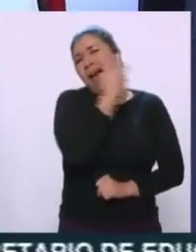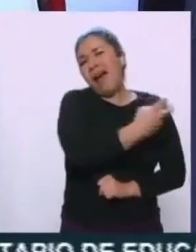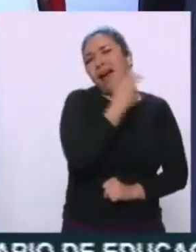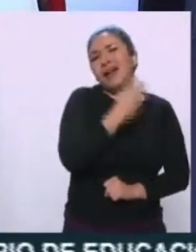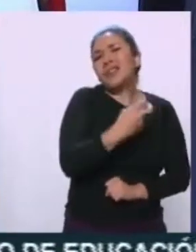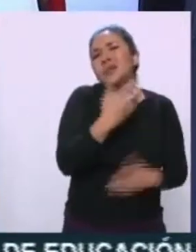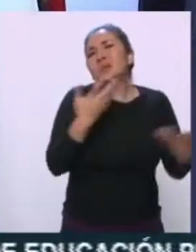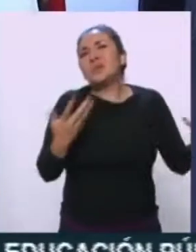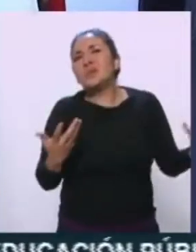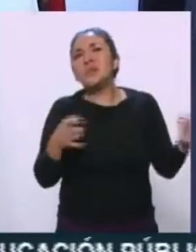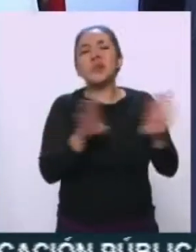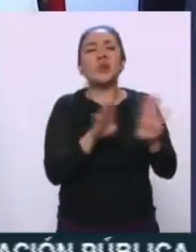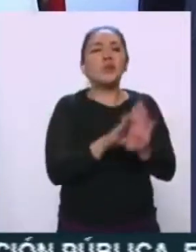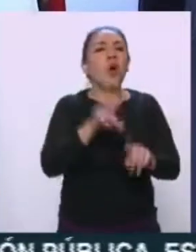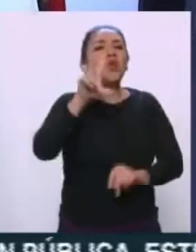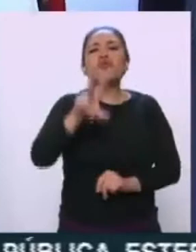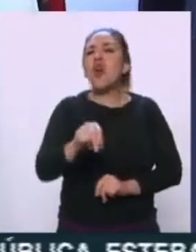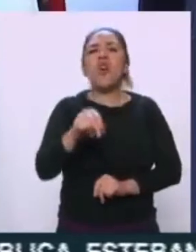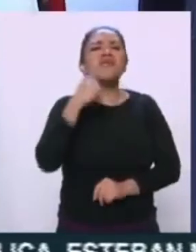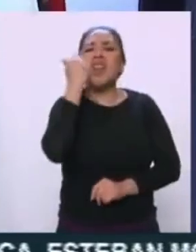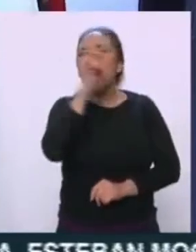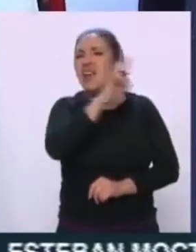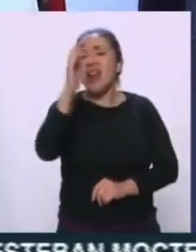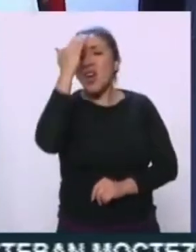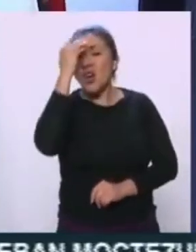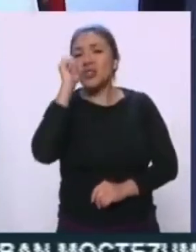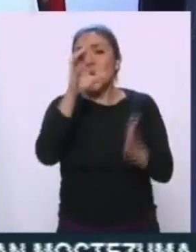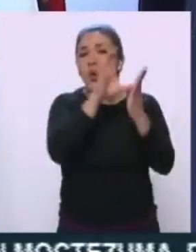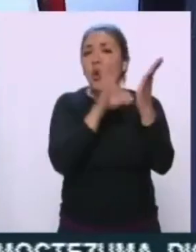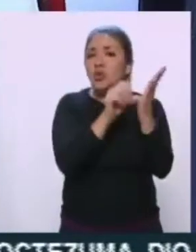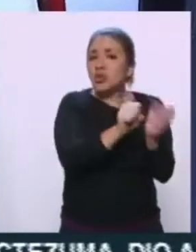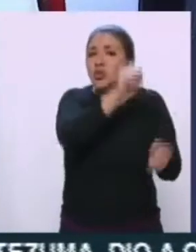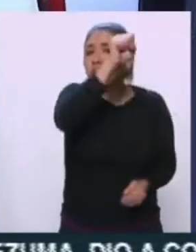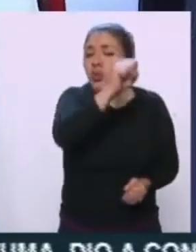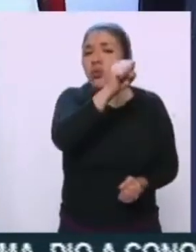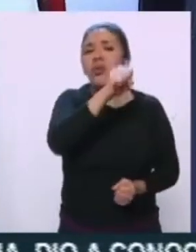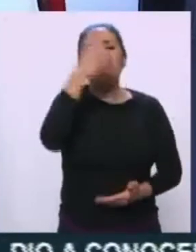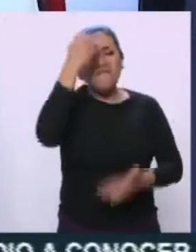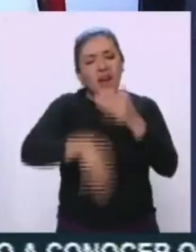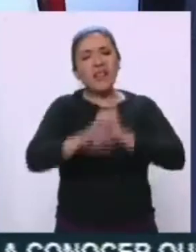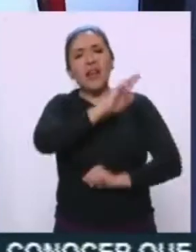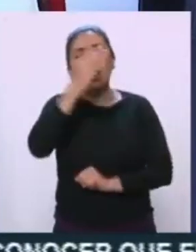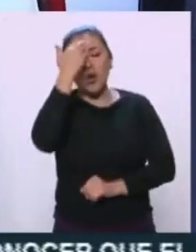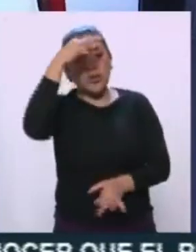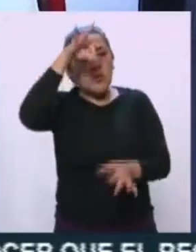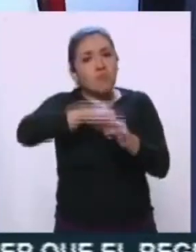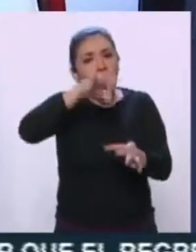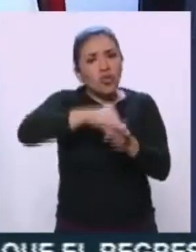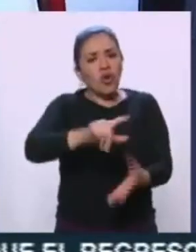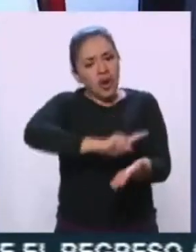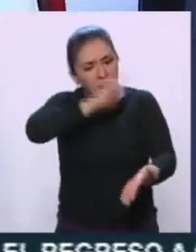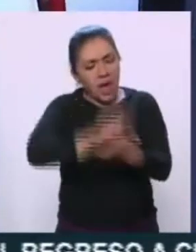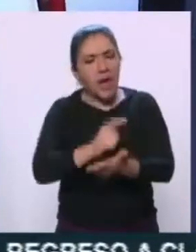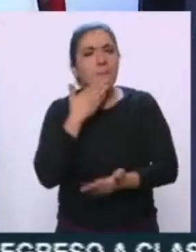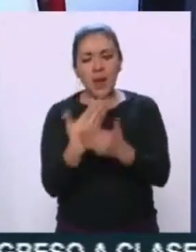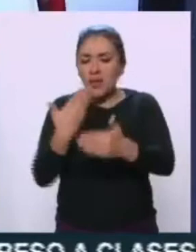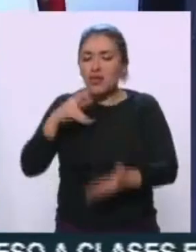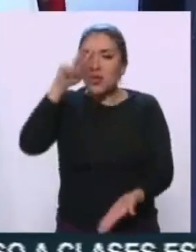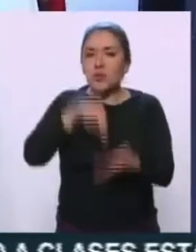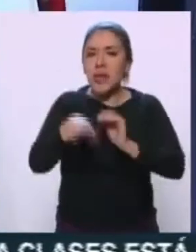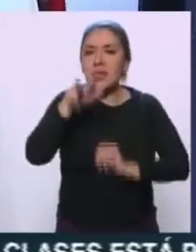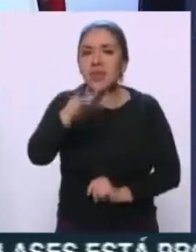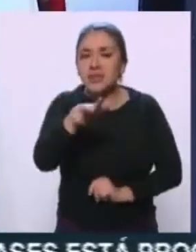sector que no reconoce la Constitución, que no reconoce la elección legítima del